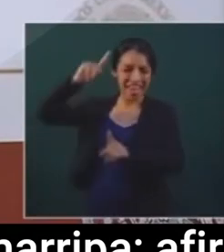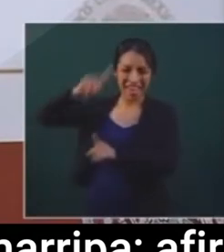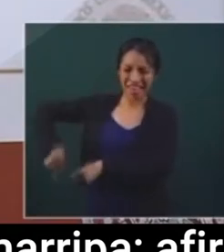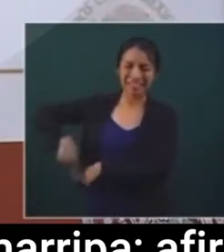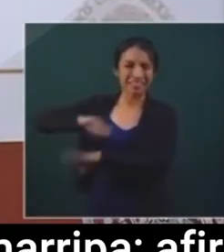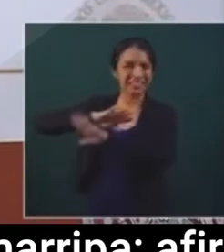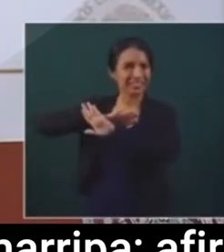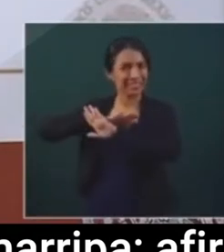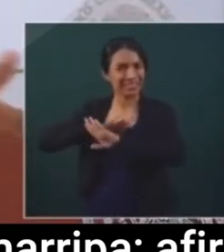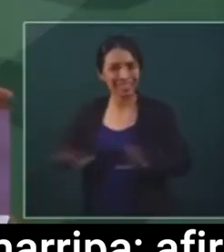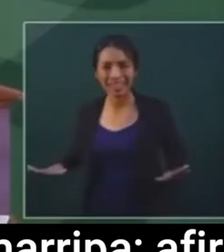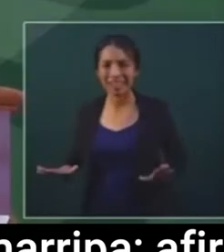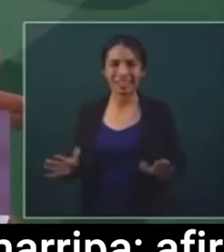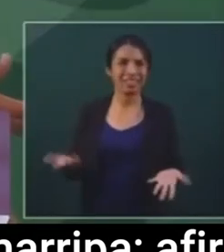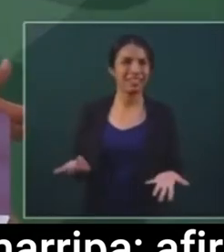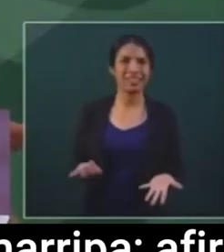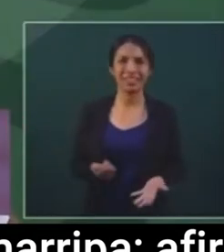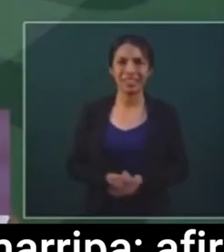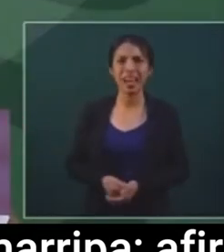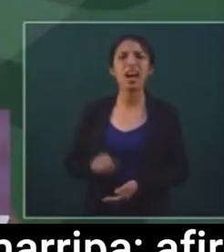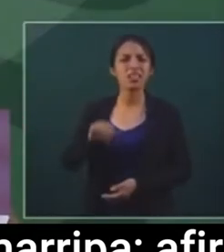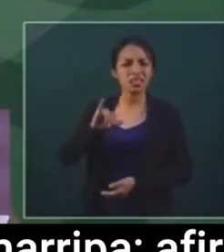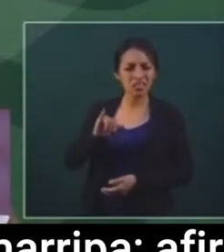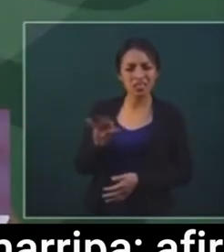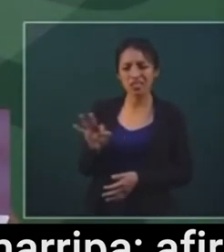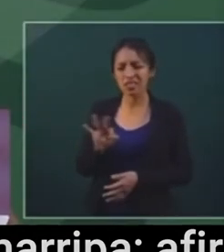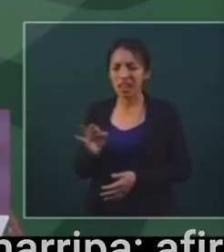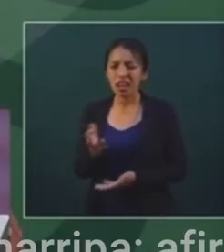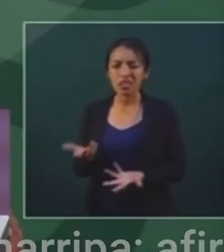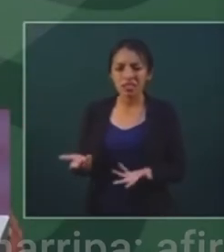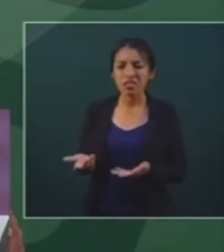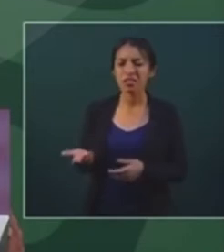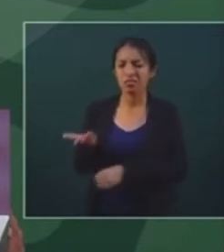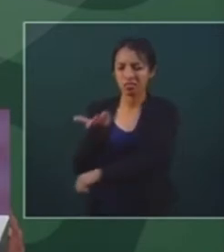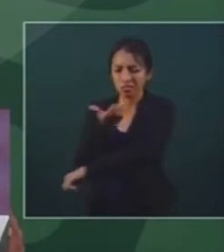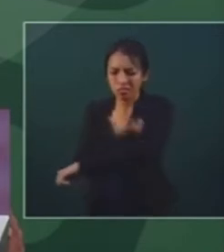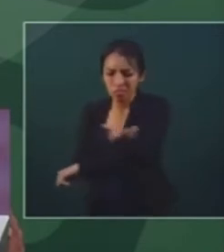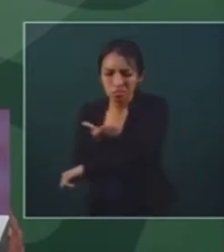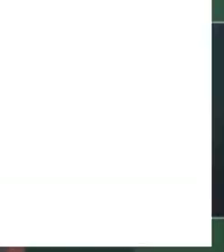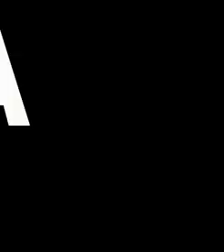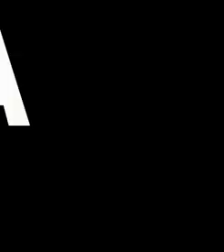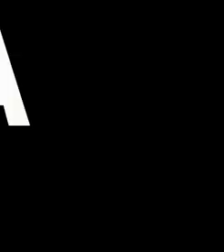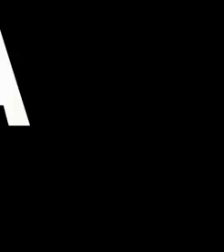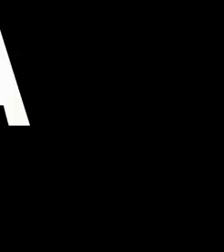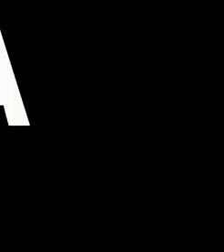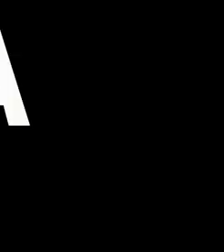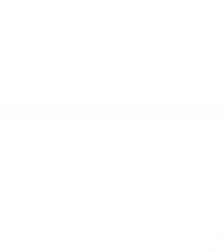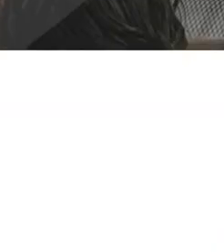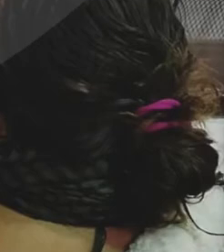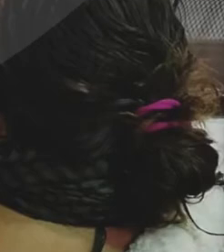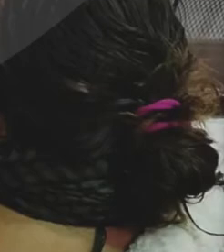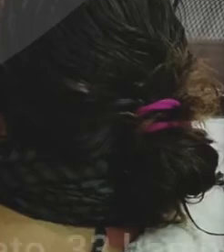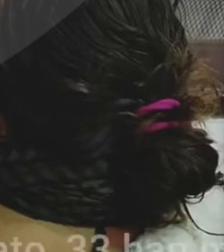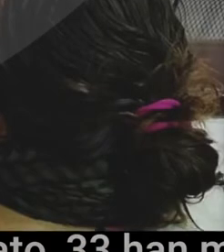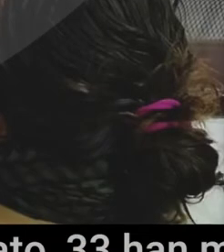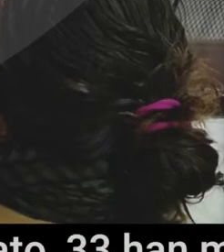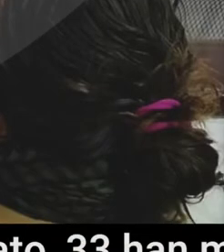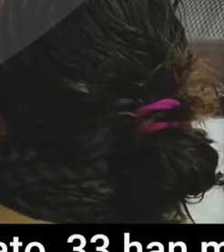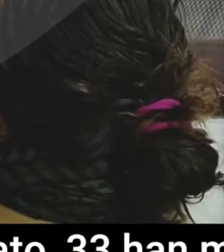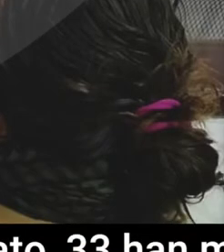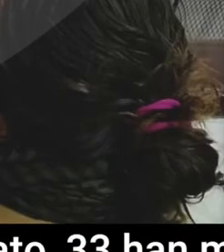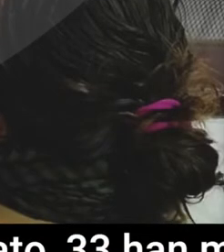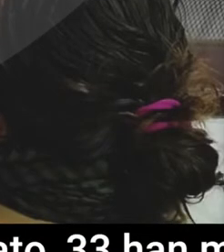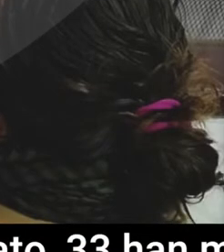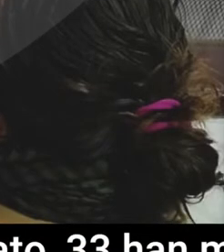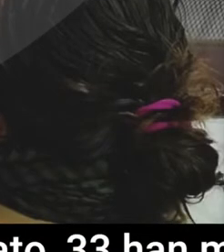mexicano aseveró que con respeto a la autonomía de los estados si puede hacer recomendaciones de las casi 3 millones